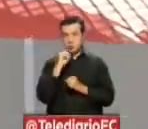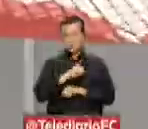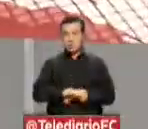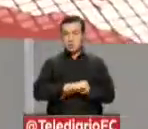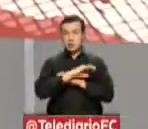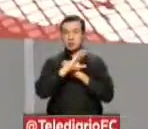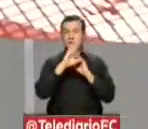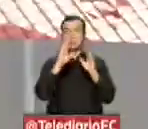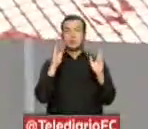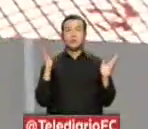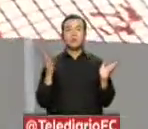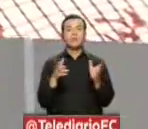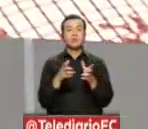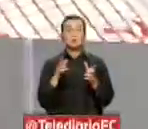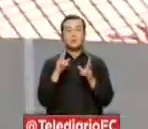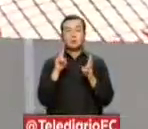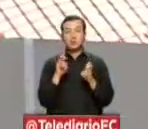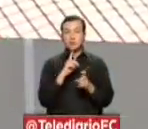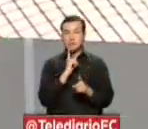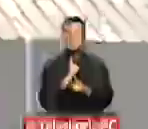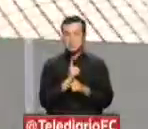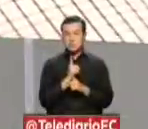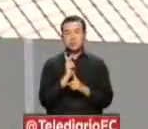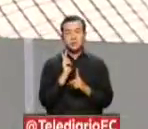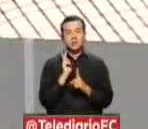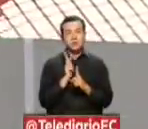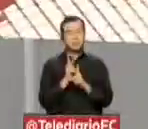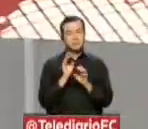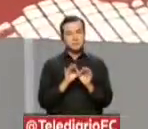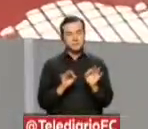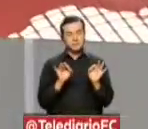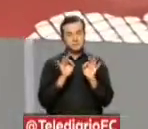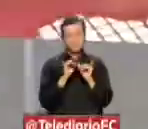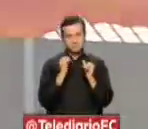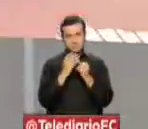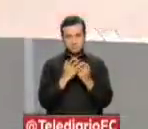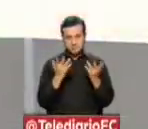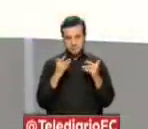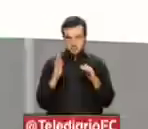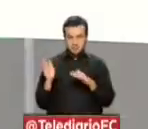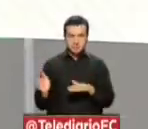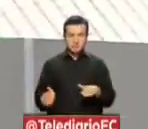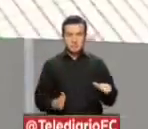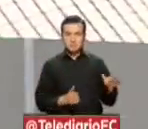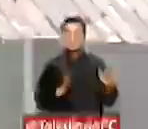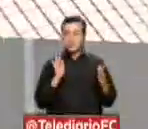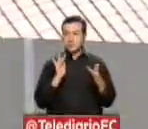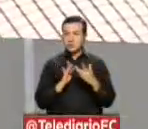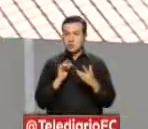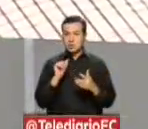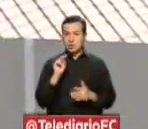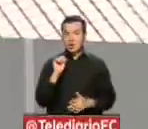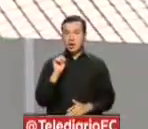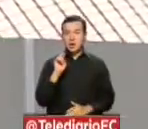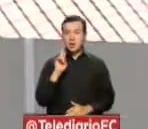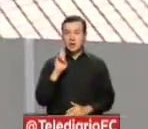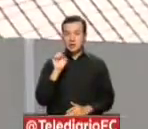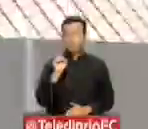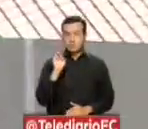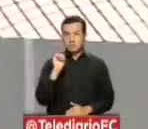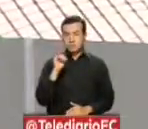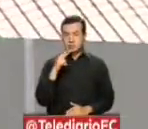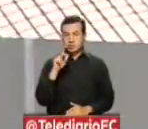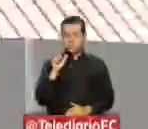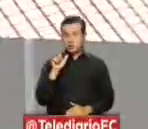y estaremos hablando de este tema que es un tema clave en este momento. Y haremos además contacto con Andrés Michilena, secretario de